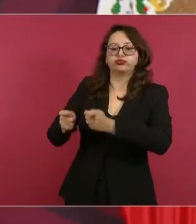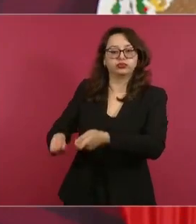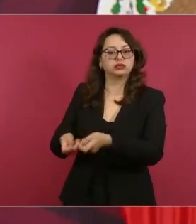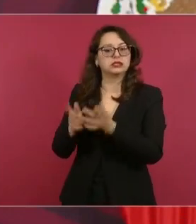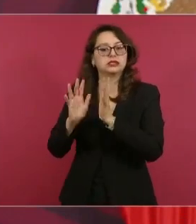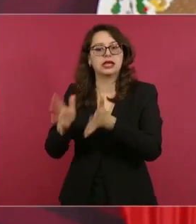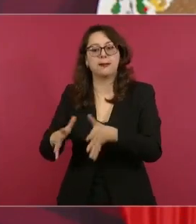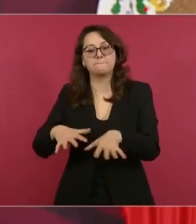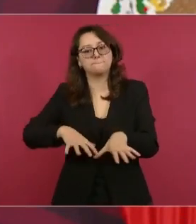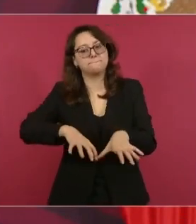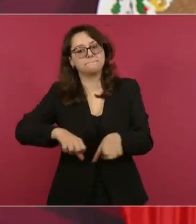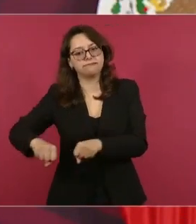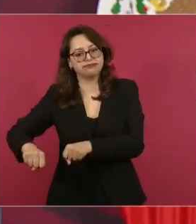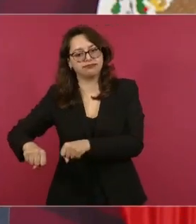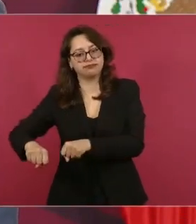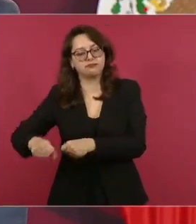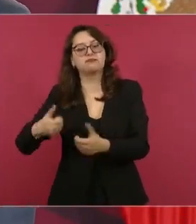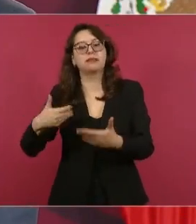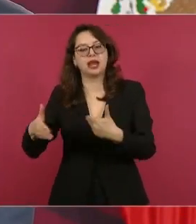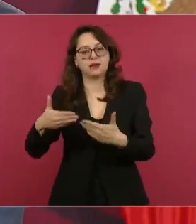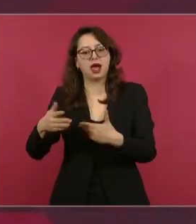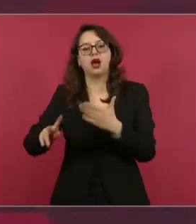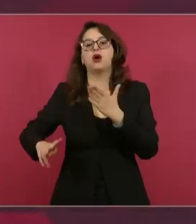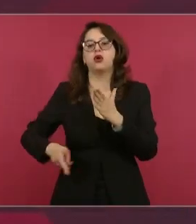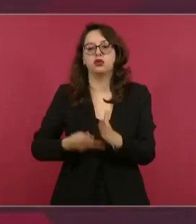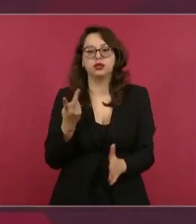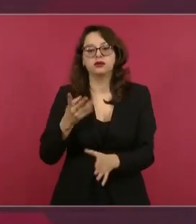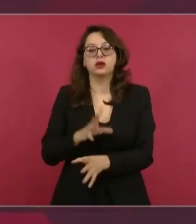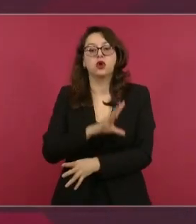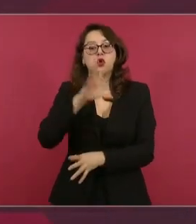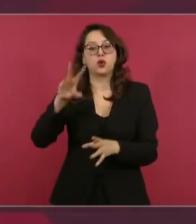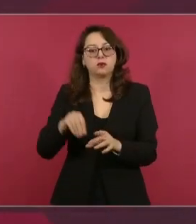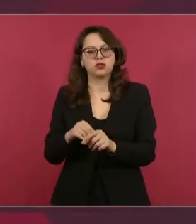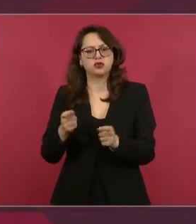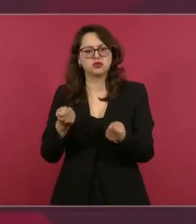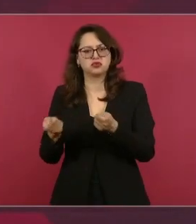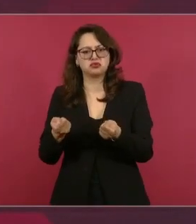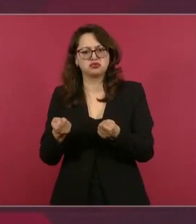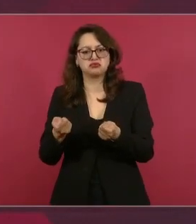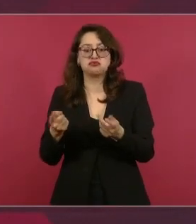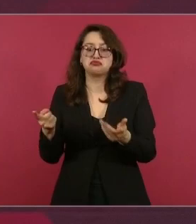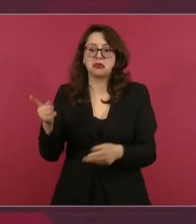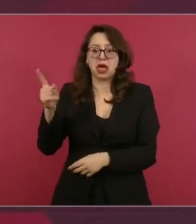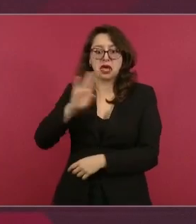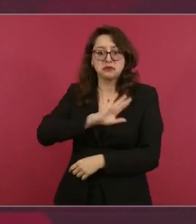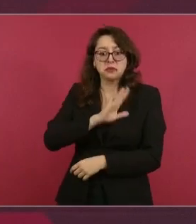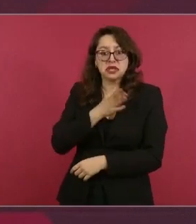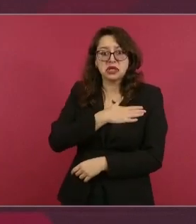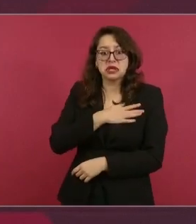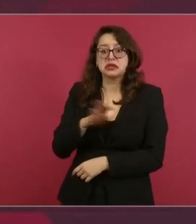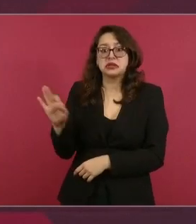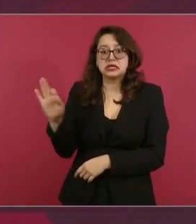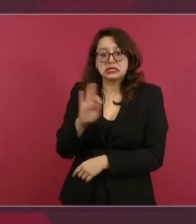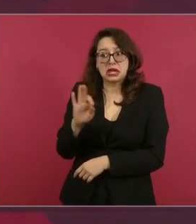y del canal. Entonces, ¿qué no podría hacer eso en España?